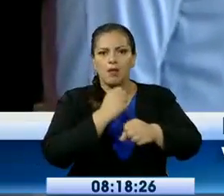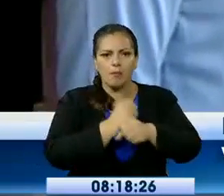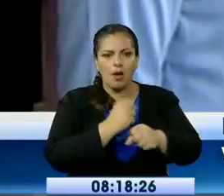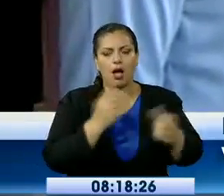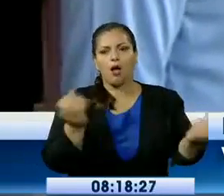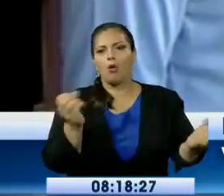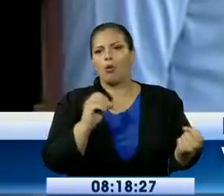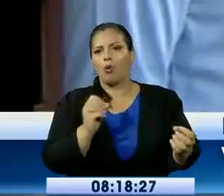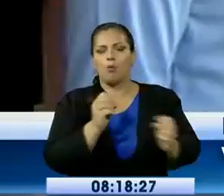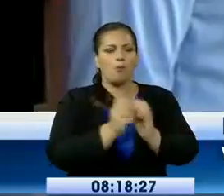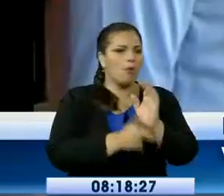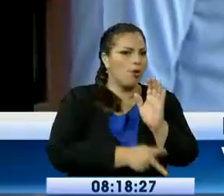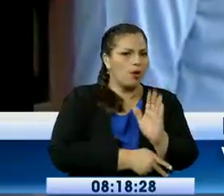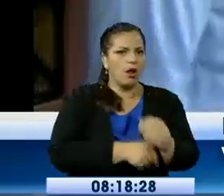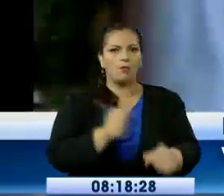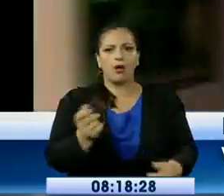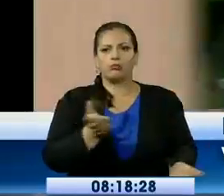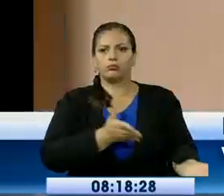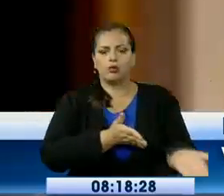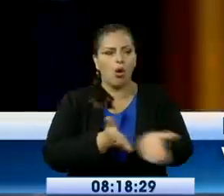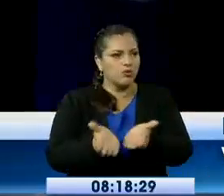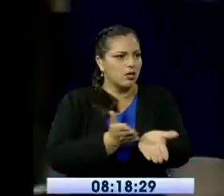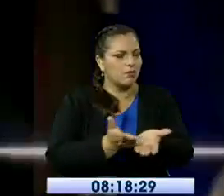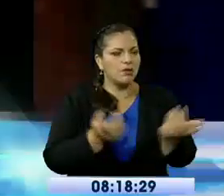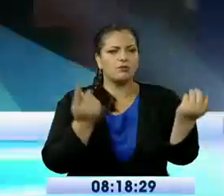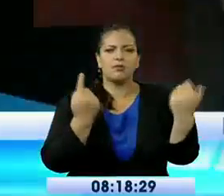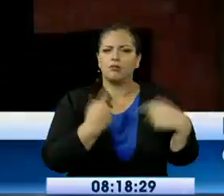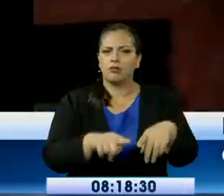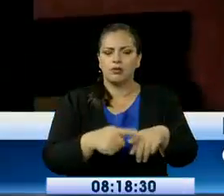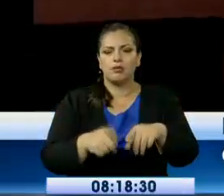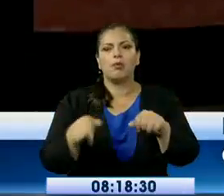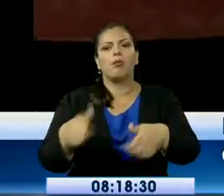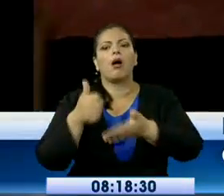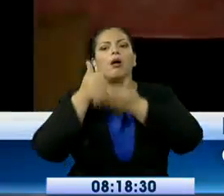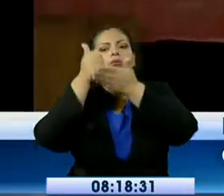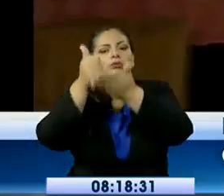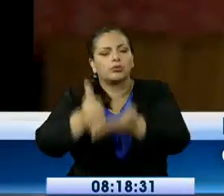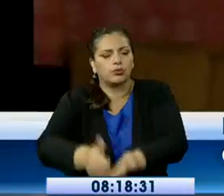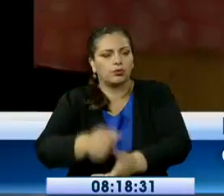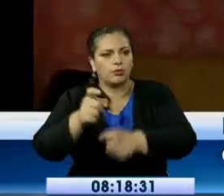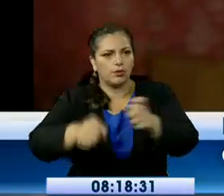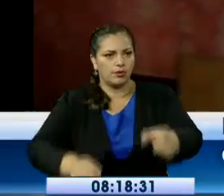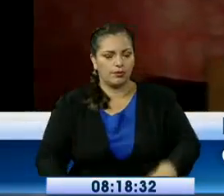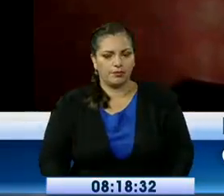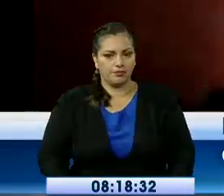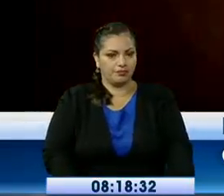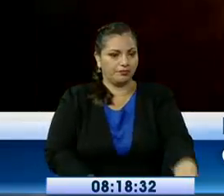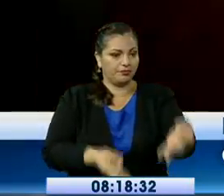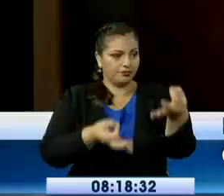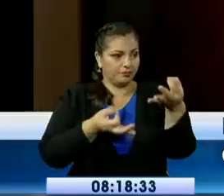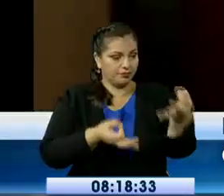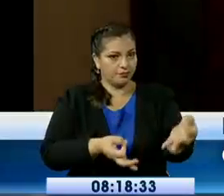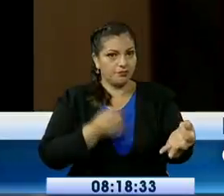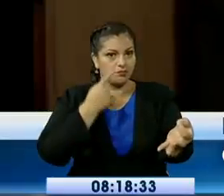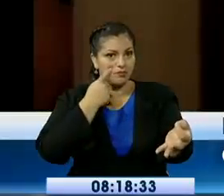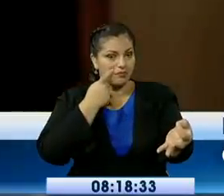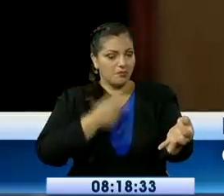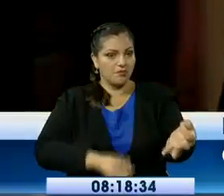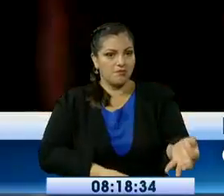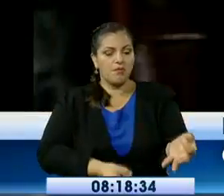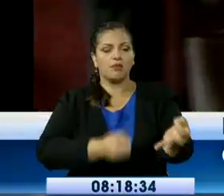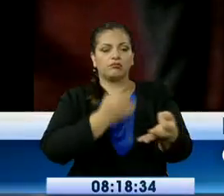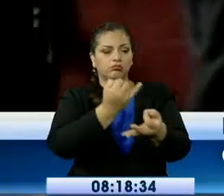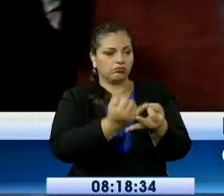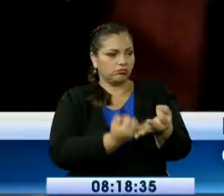damos a la ciudadanía de desratizar su casa, su manzana, miren, aquí tengo en el plano las 32 manzanas del Fortín al noroeste de la ciudad que van a